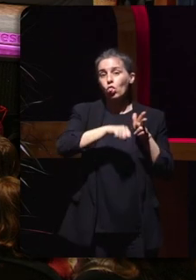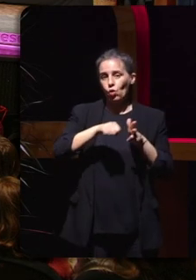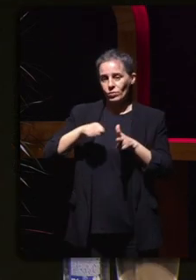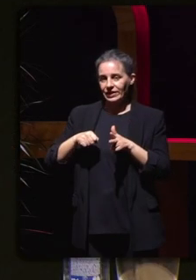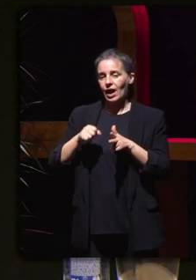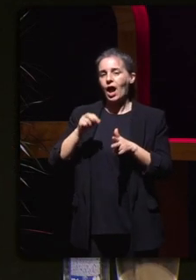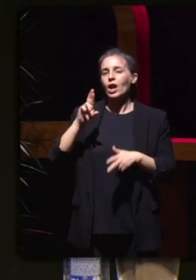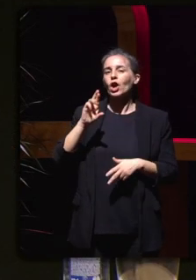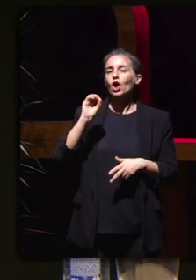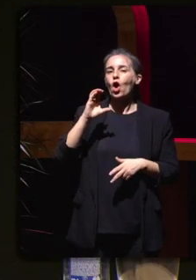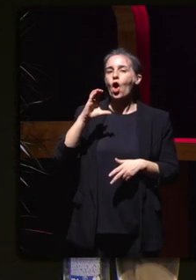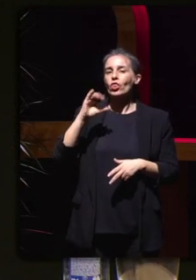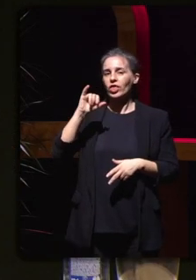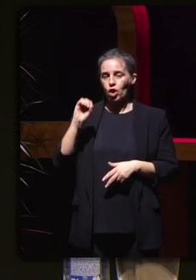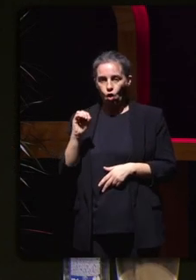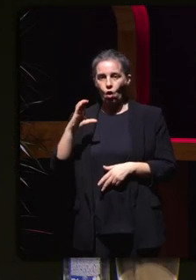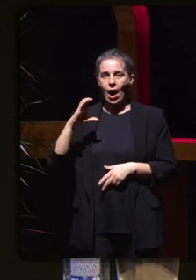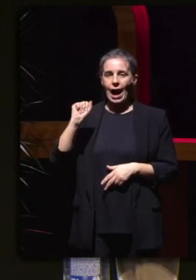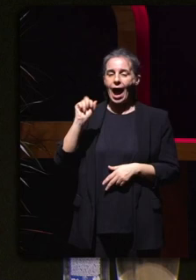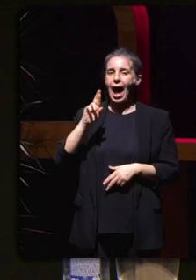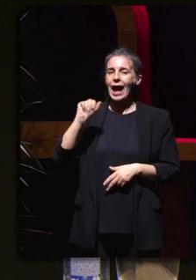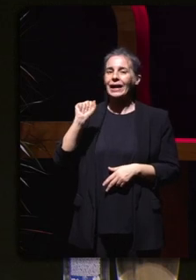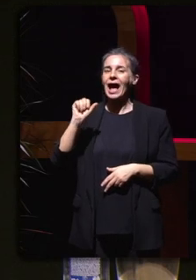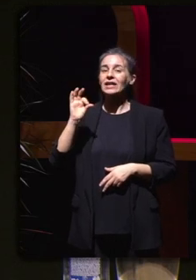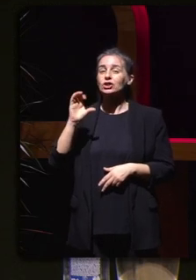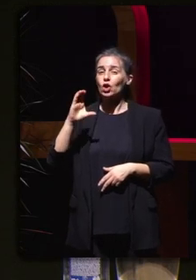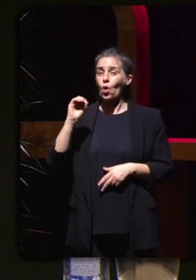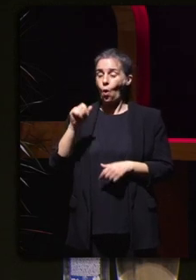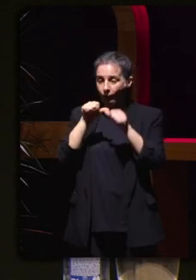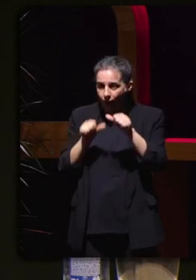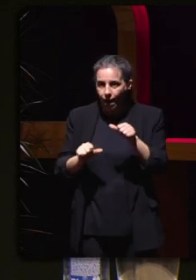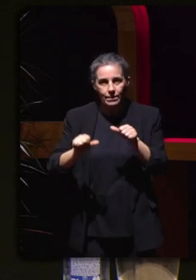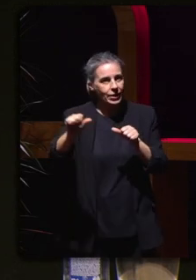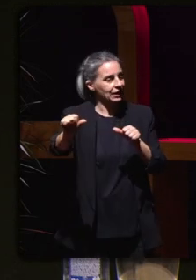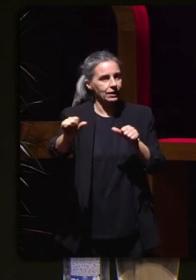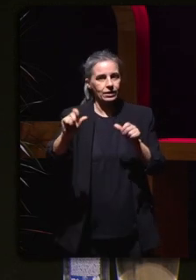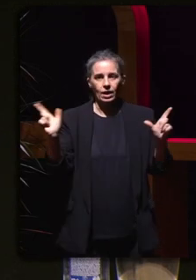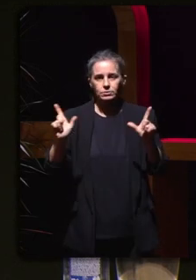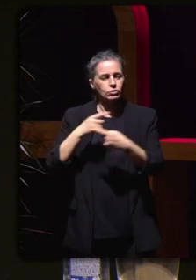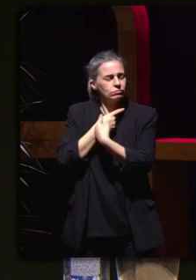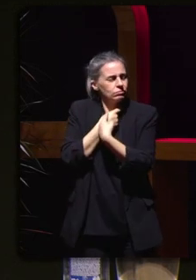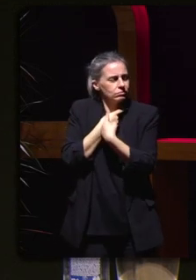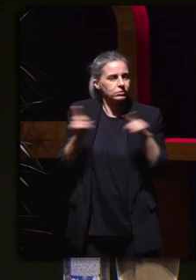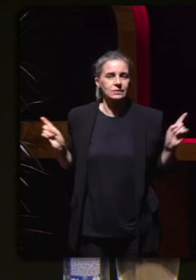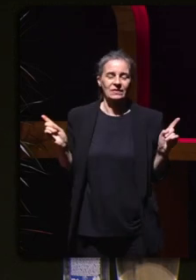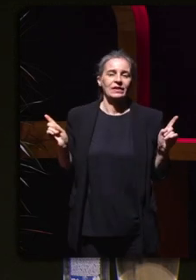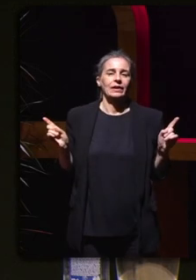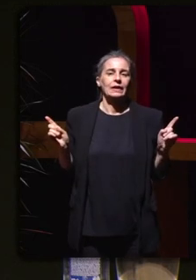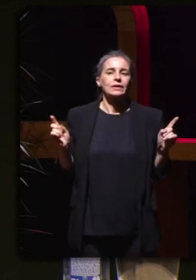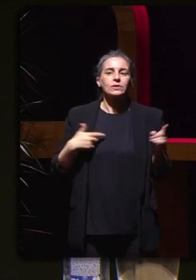de Rocío Carrasco ha marcado un antes y un después en la manera de hacer televisión creo que en algunos